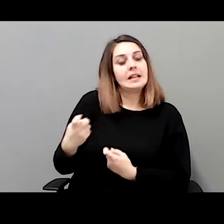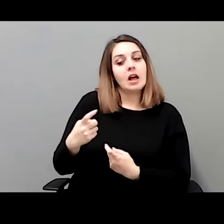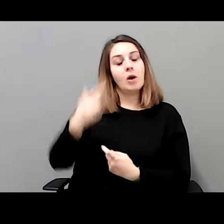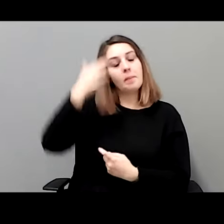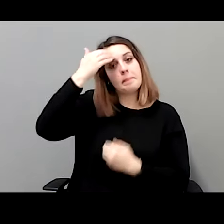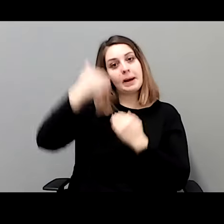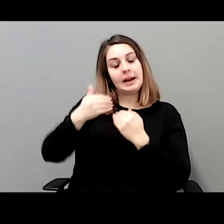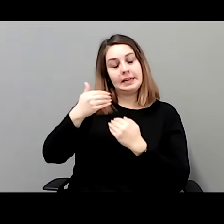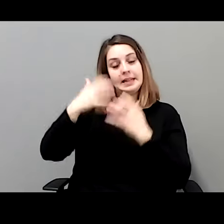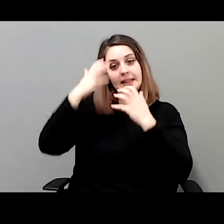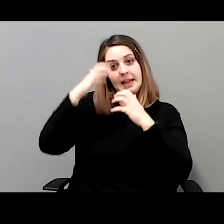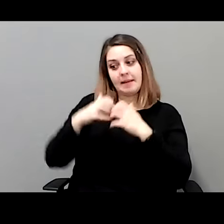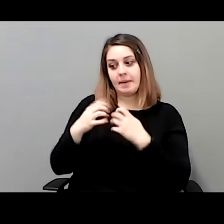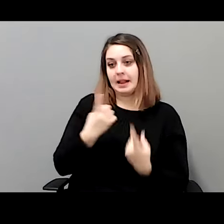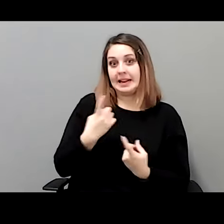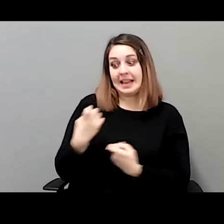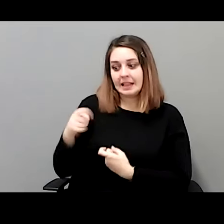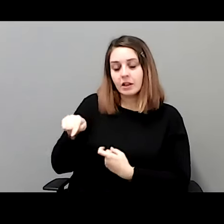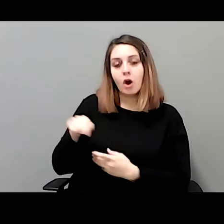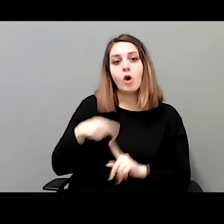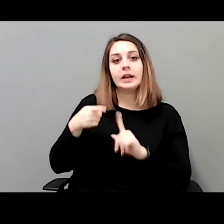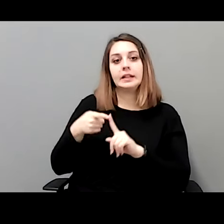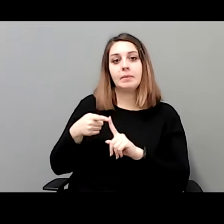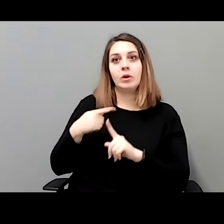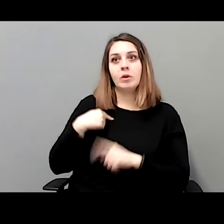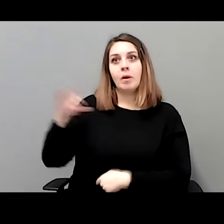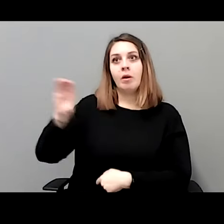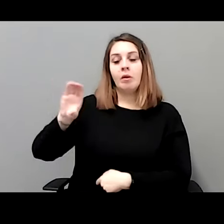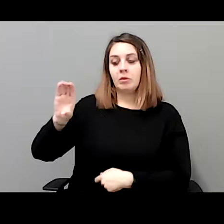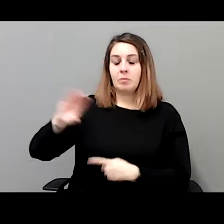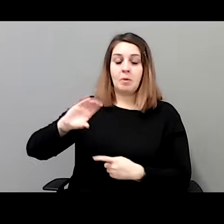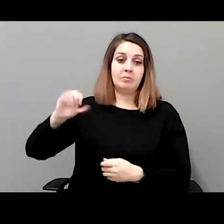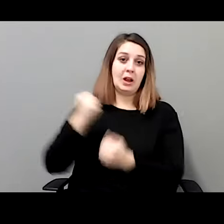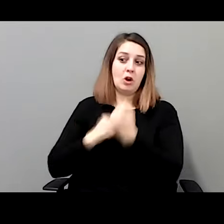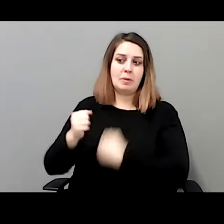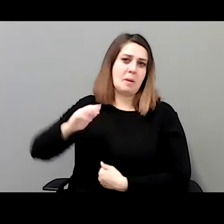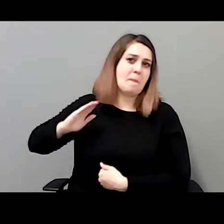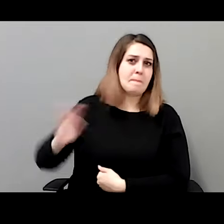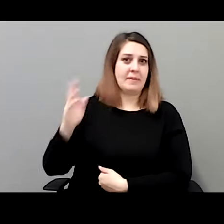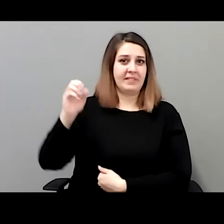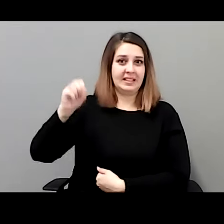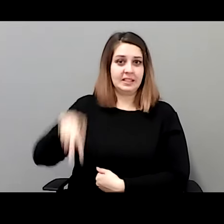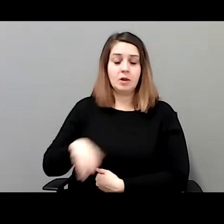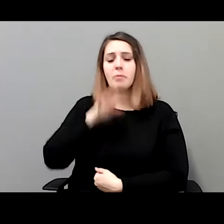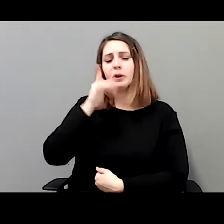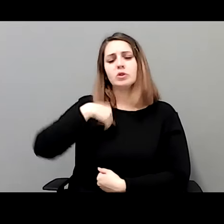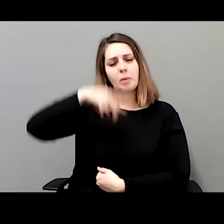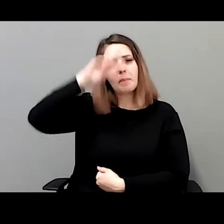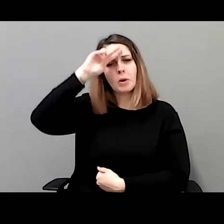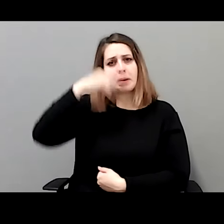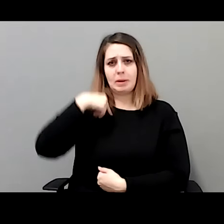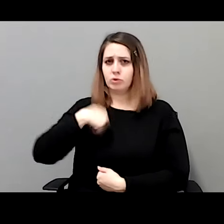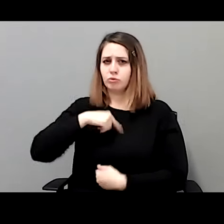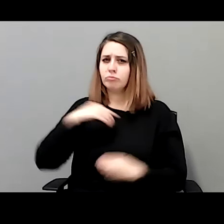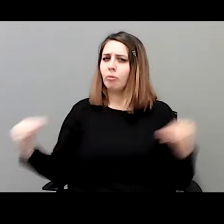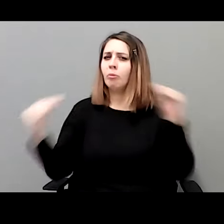parálisis cerebral sin detenerse en su ingreso económico. Por eso nos preocupa y no estamos de acuerdo